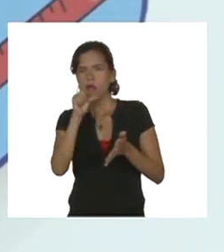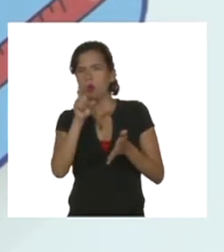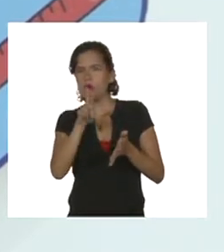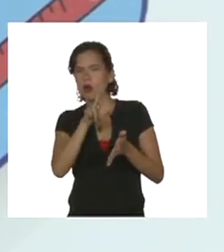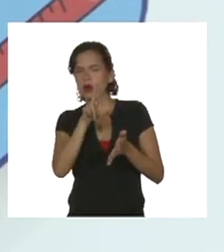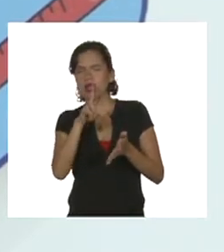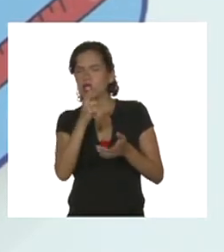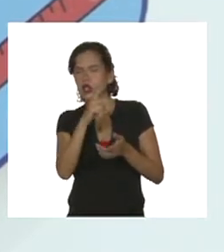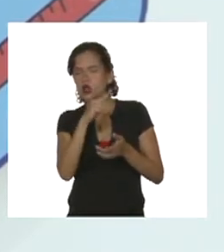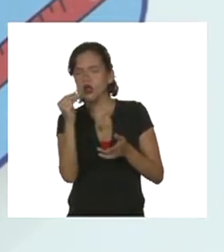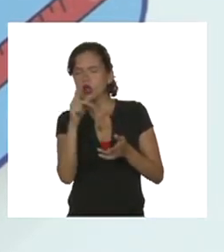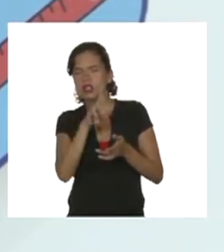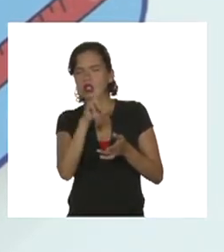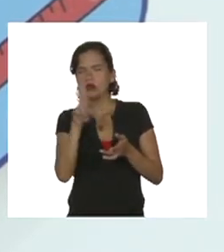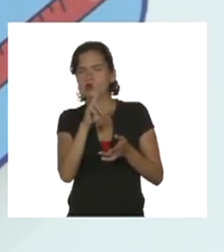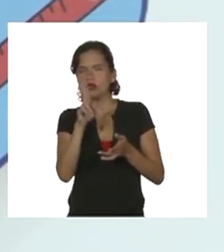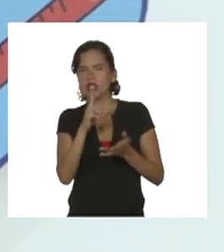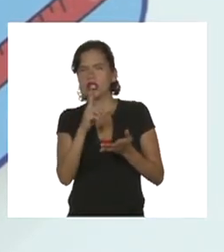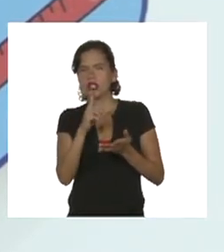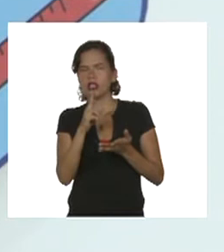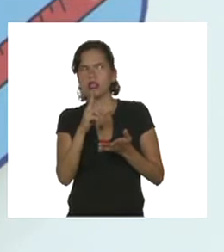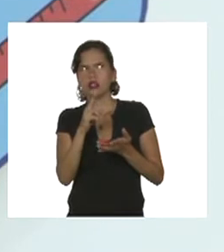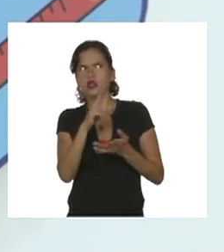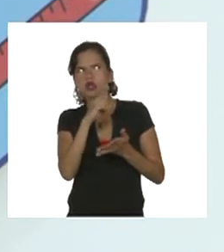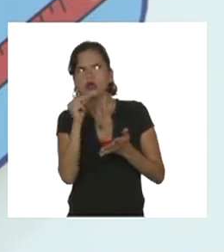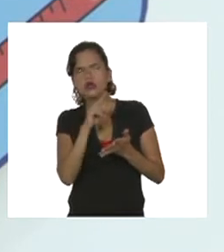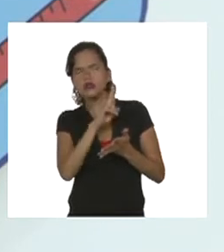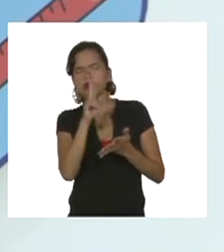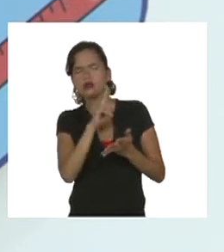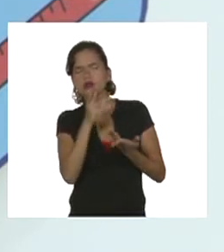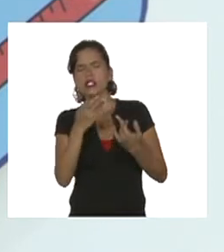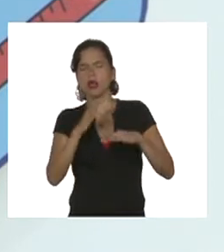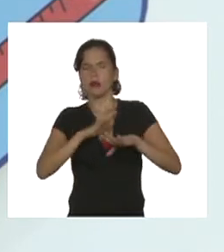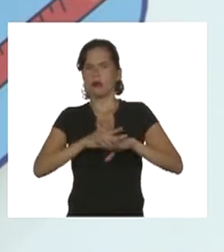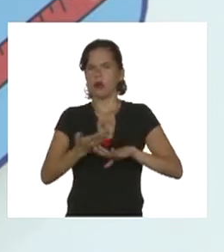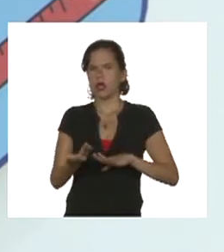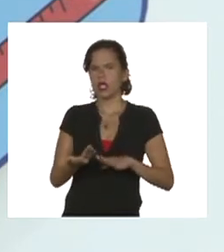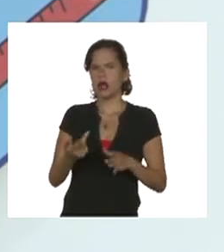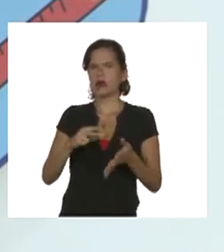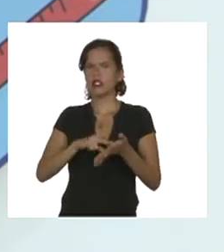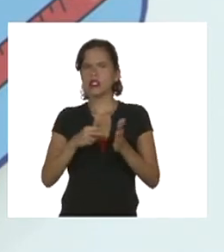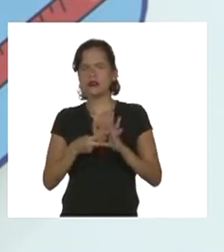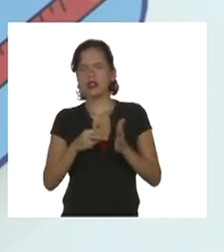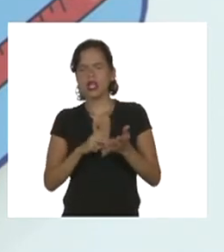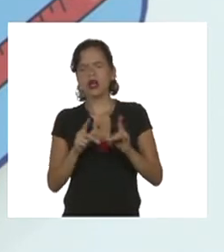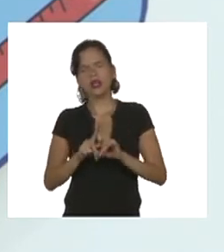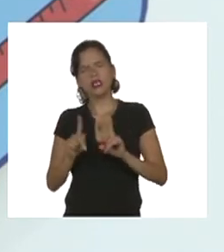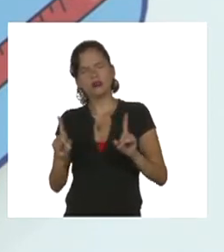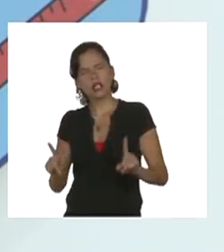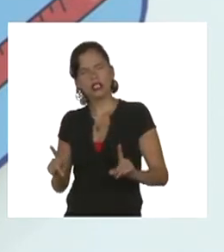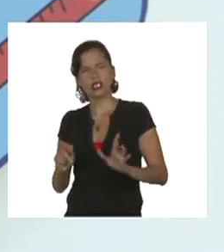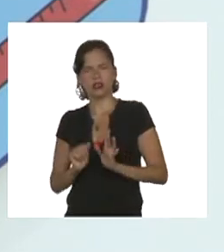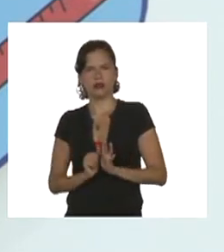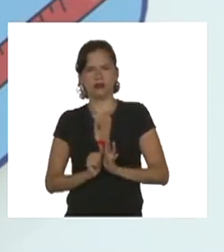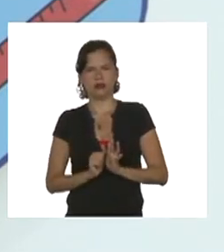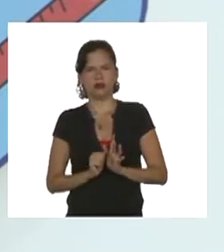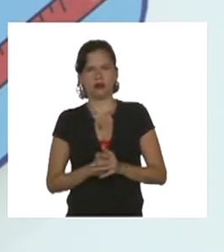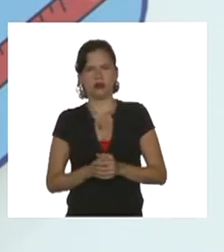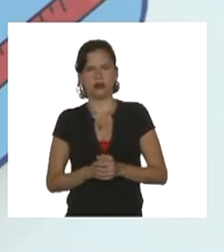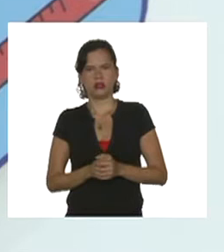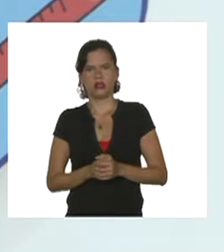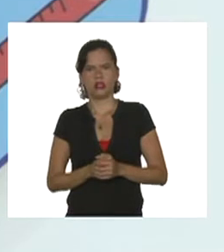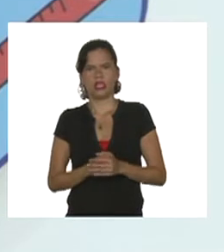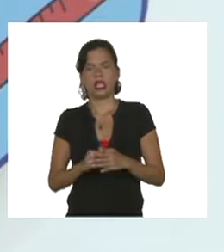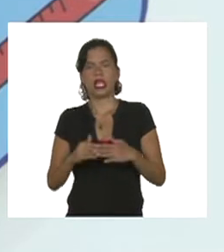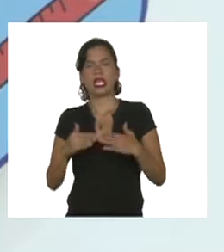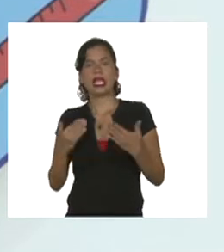usual. Es poco usual porque es un término extraño, por supuesto con un significado. ¿Qué es